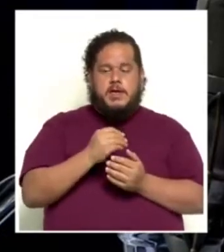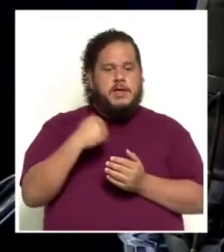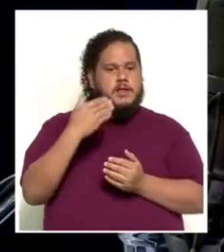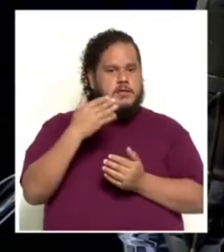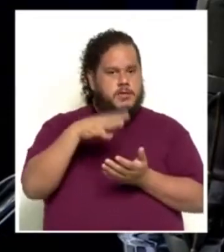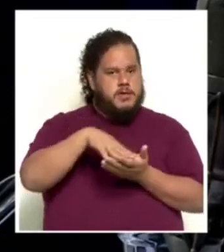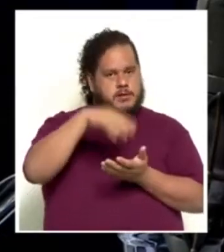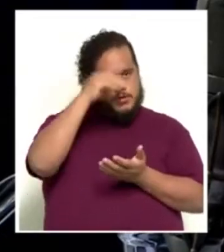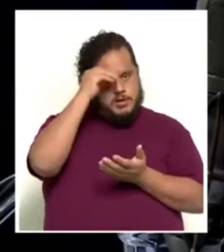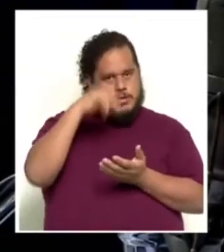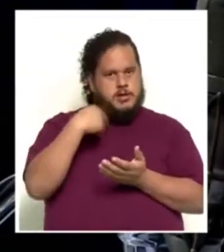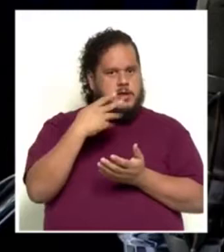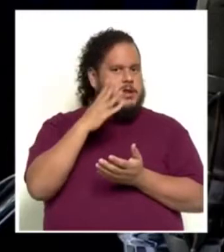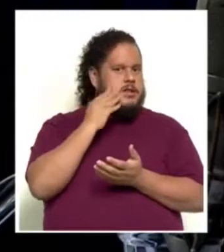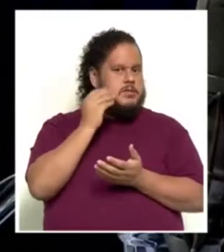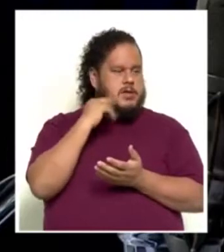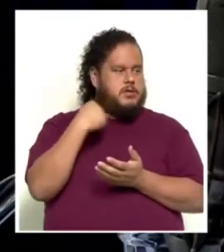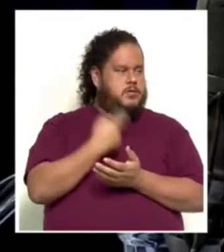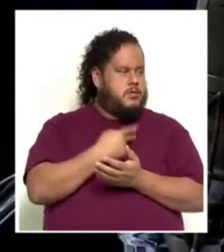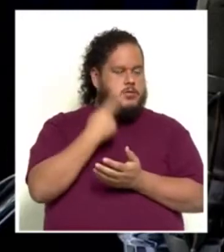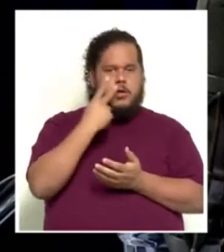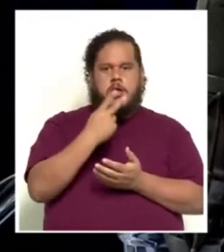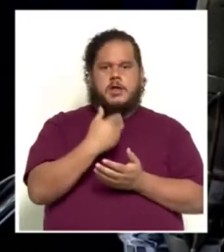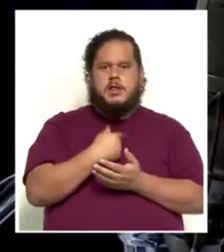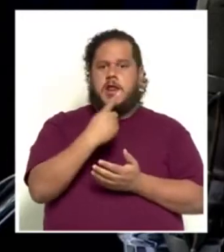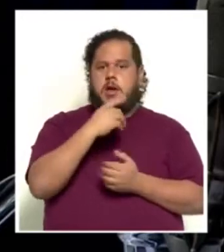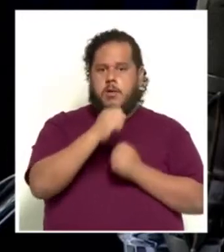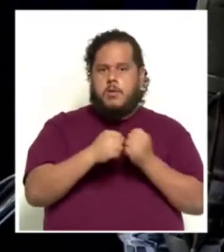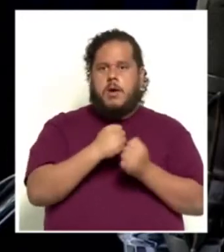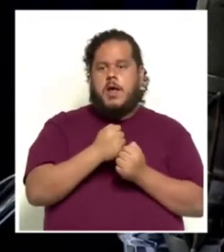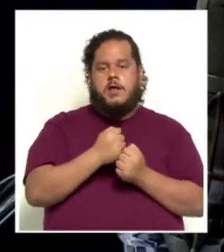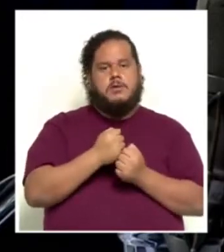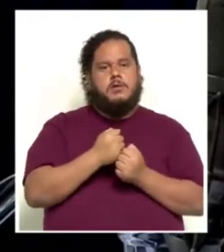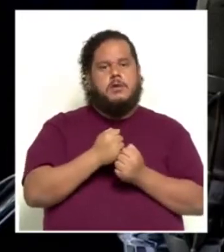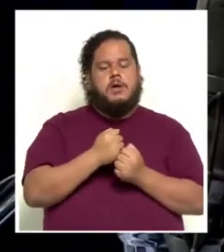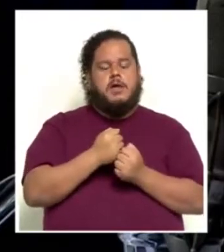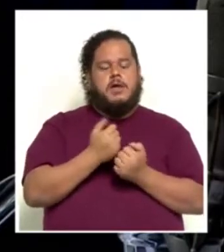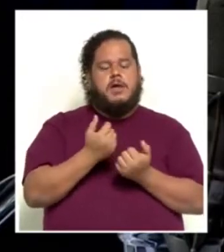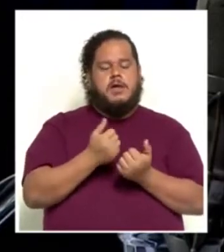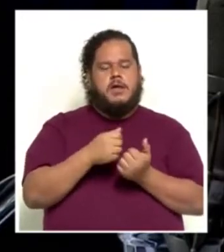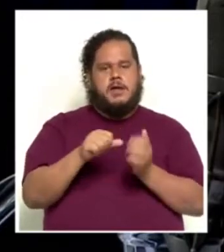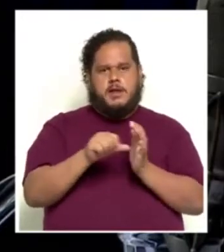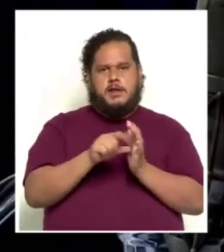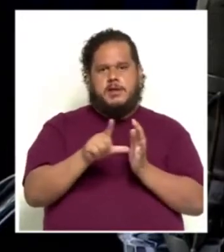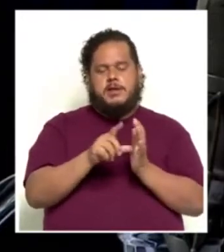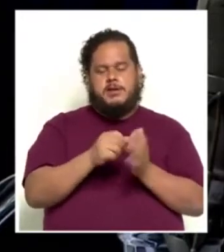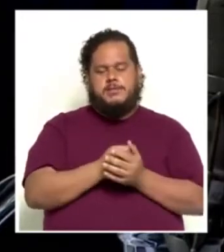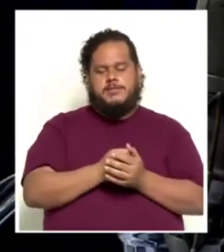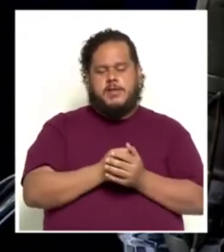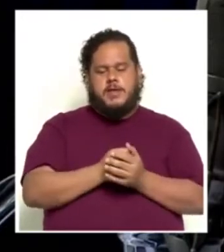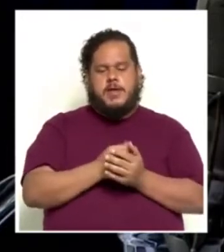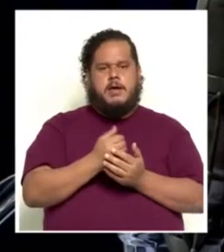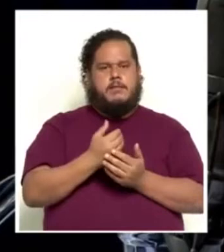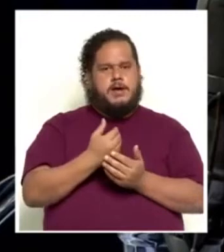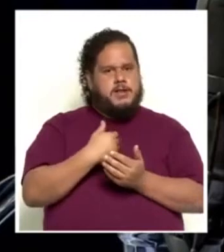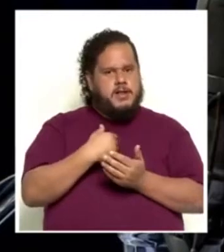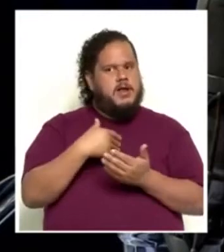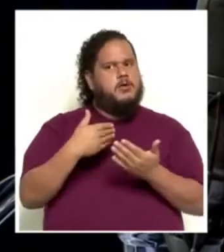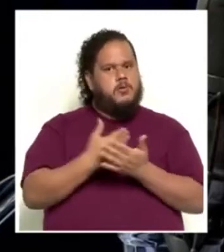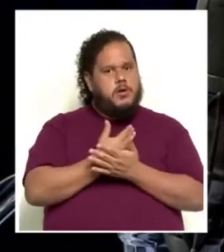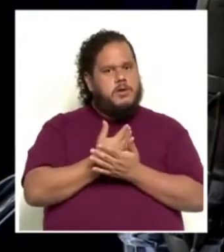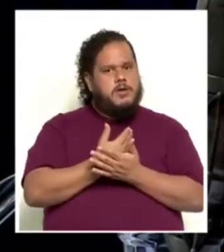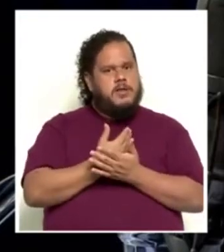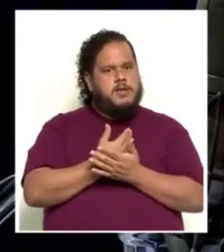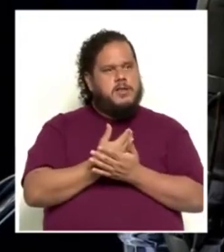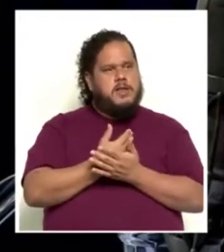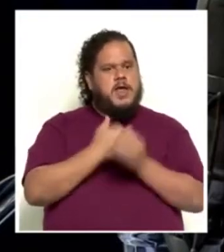por la experiencia que hemos visto toma casi un año legislativo, bueno, van a empezar a surgir nuevas legislaturas,